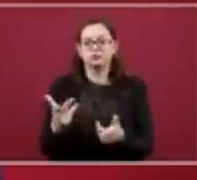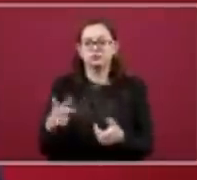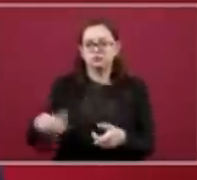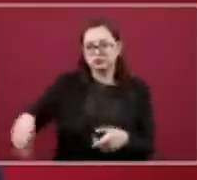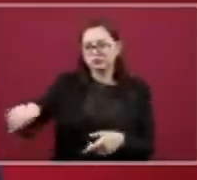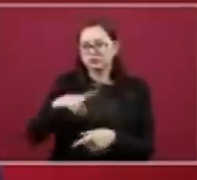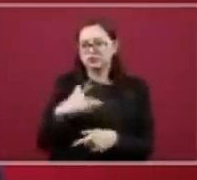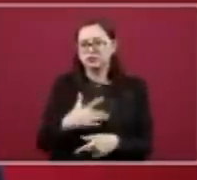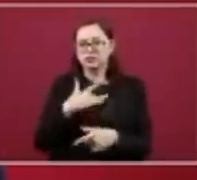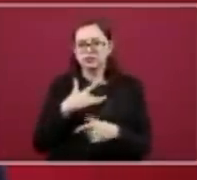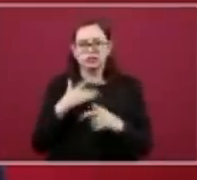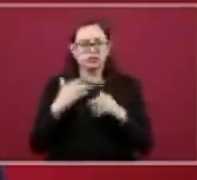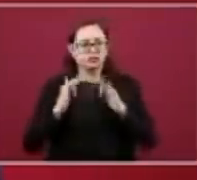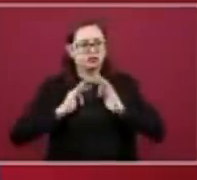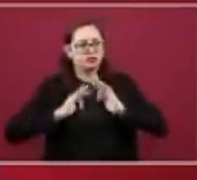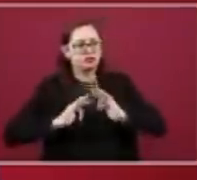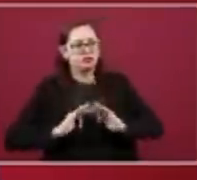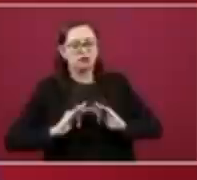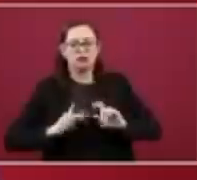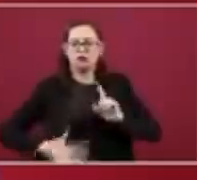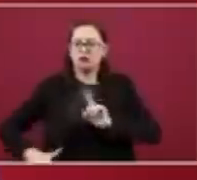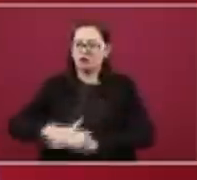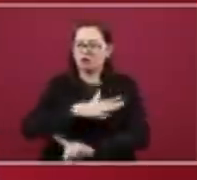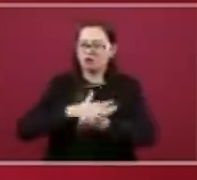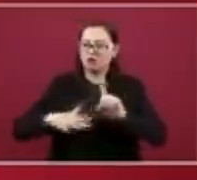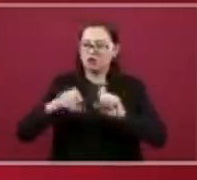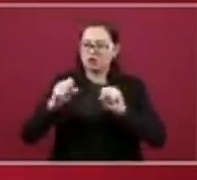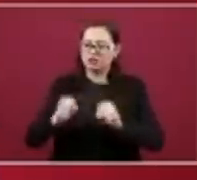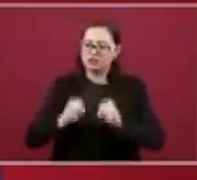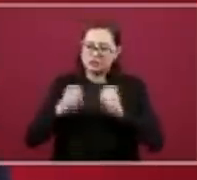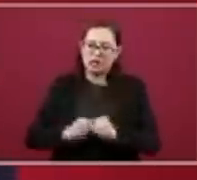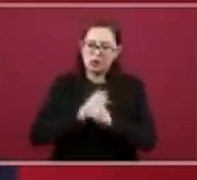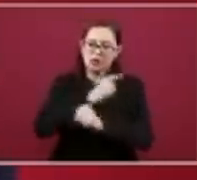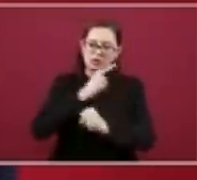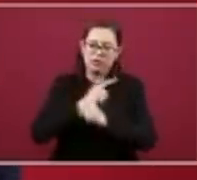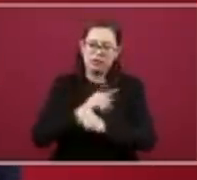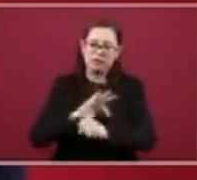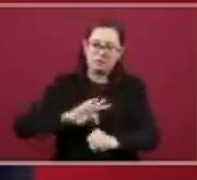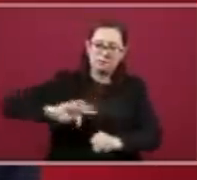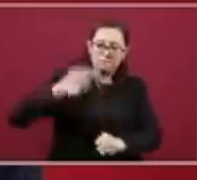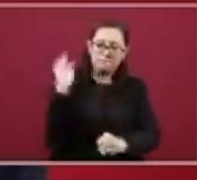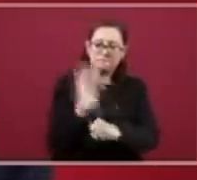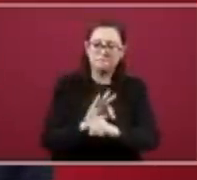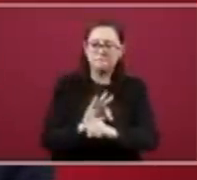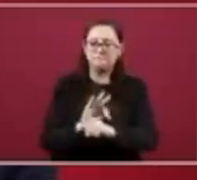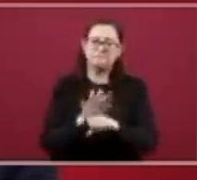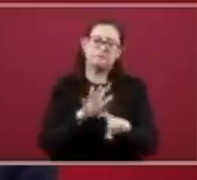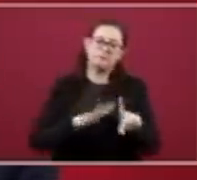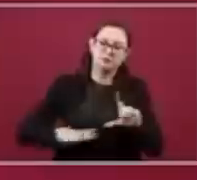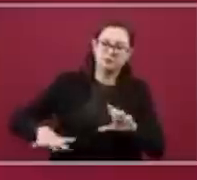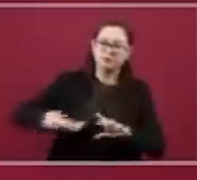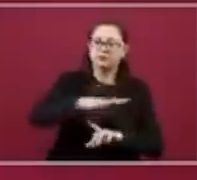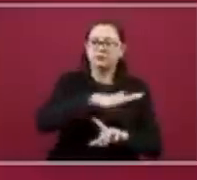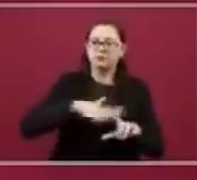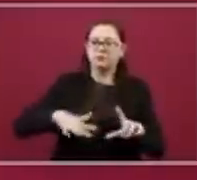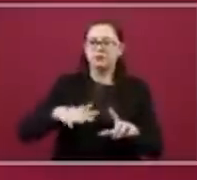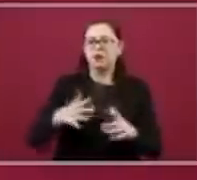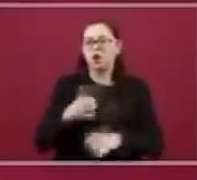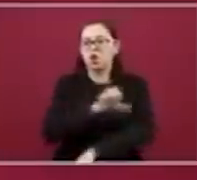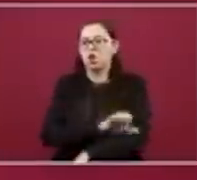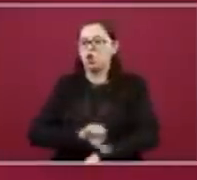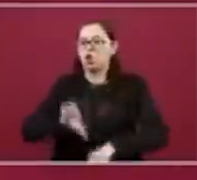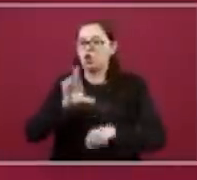garantizarles la seguridad pública. Lo de la Guardia Nacional es para eso, es tener coordinaciones en